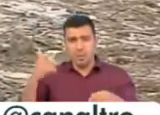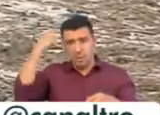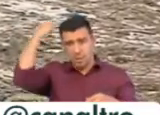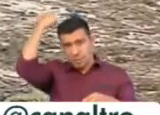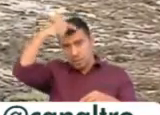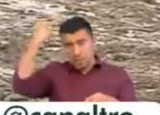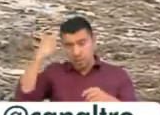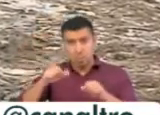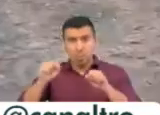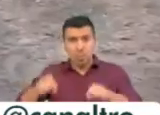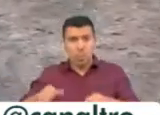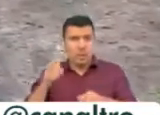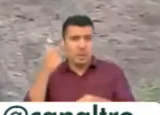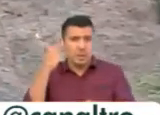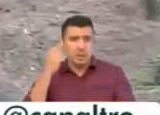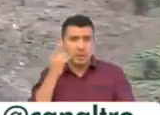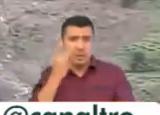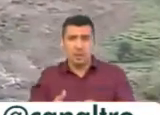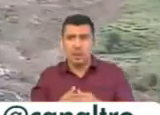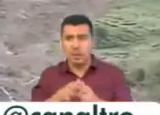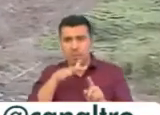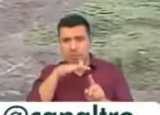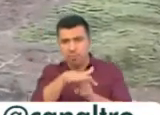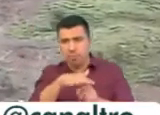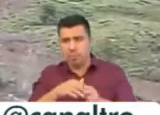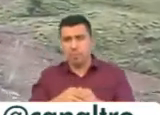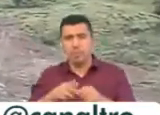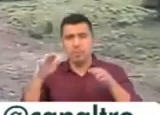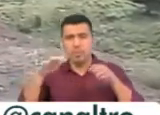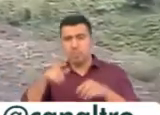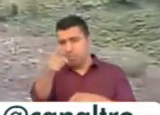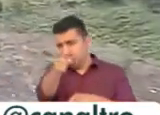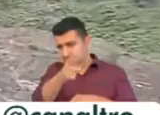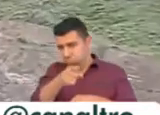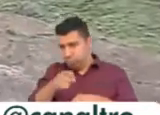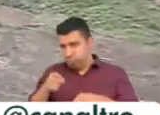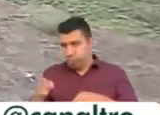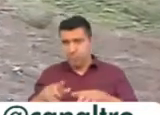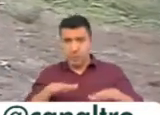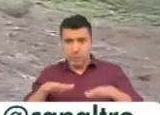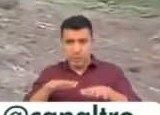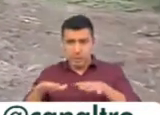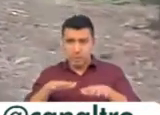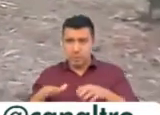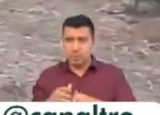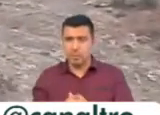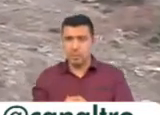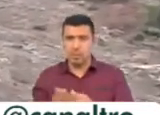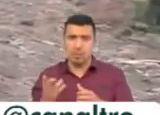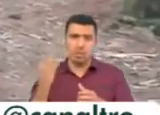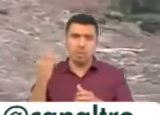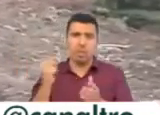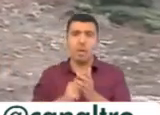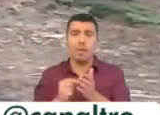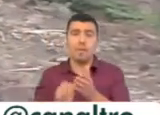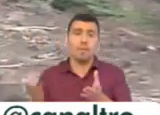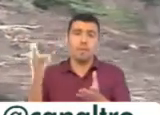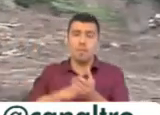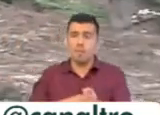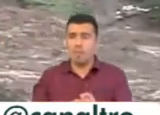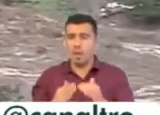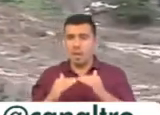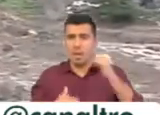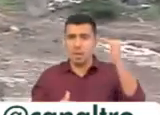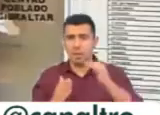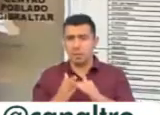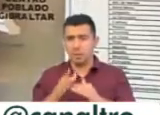temblor de 35 grados esto aceleraría una avalancha de grandes proporciones comparada tres veces mayor a lo sucedido en el municipio